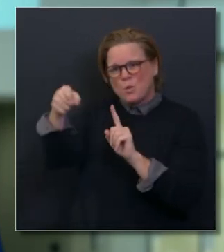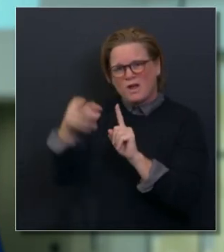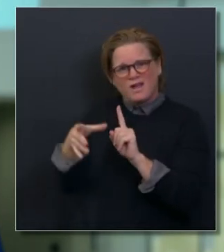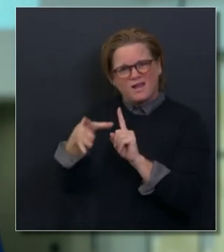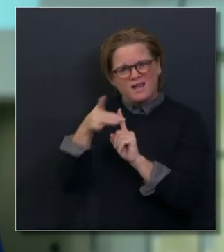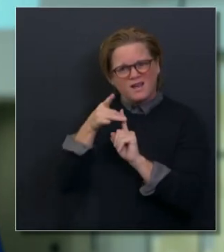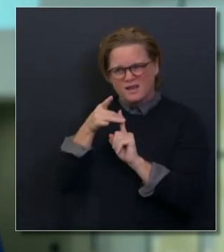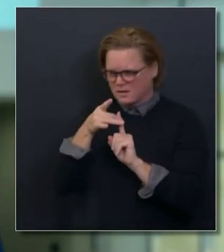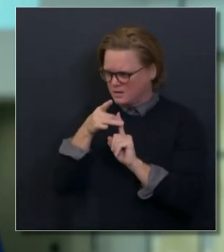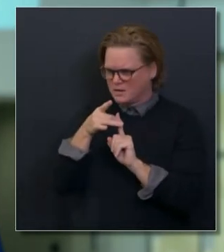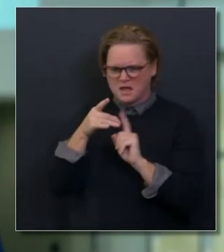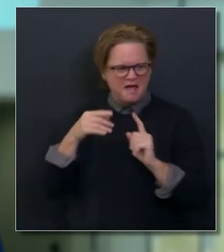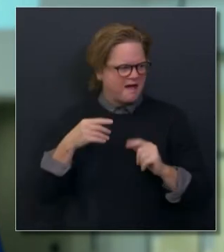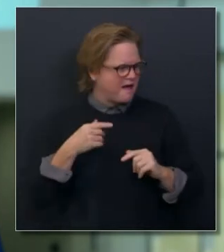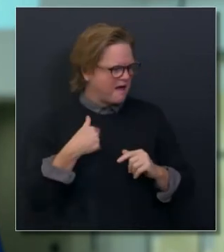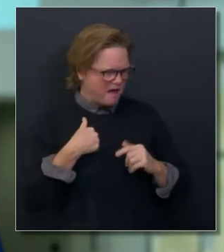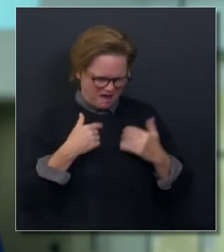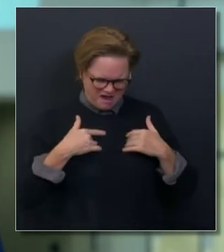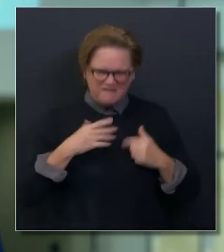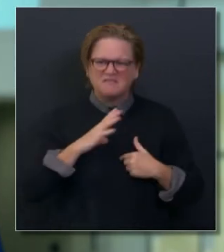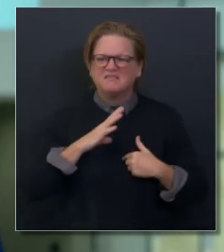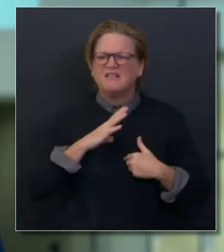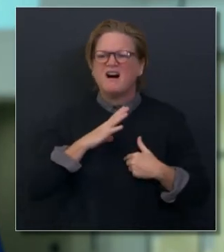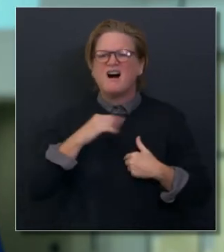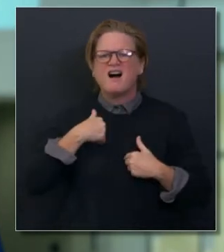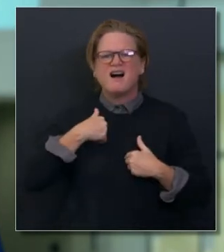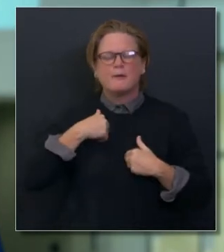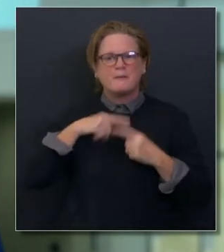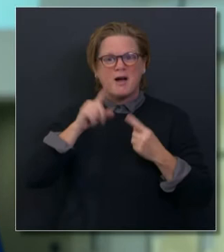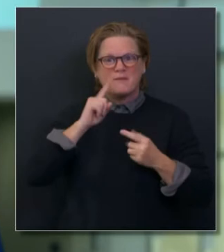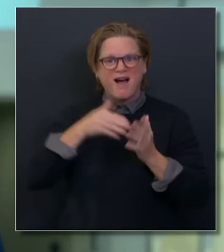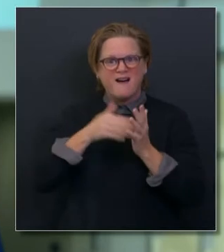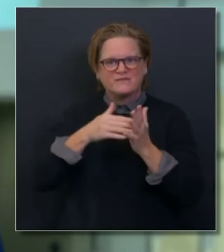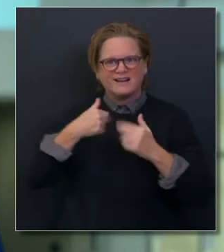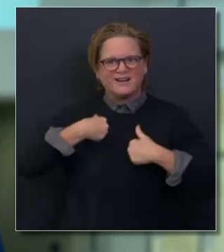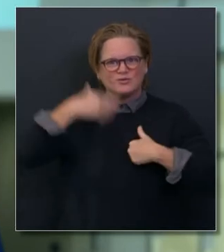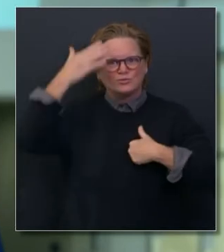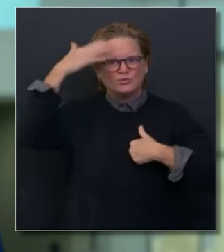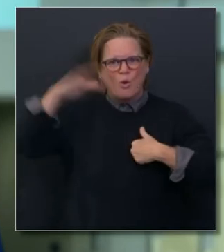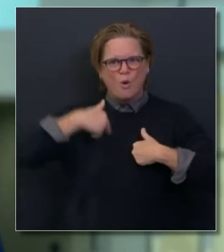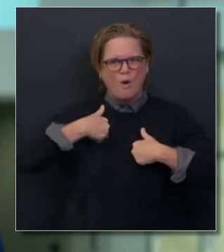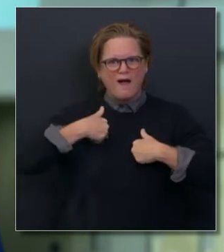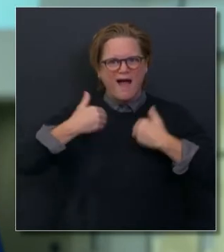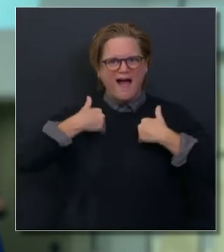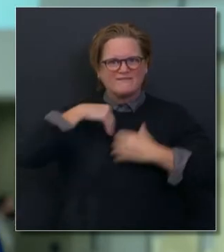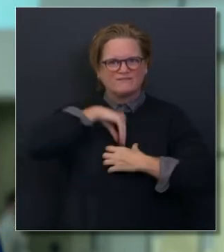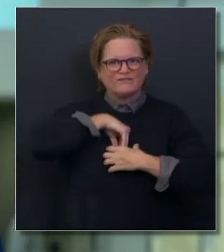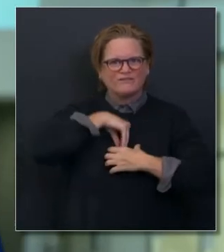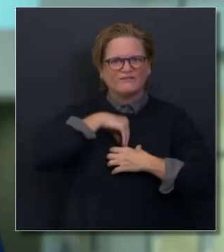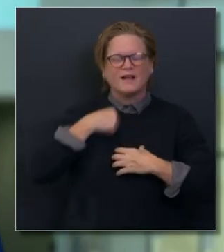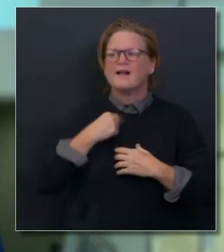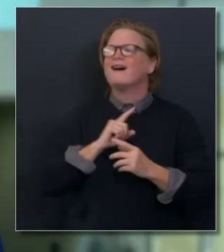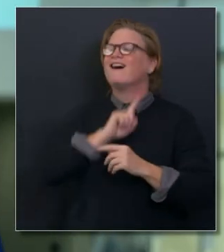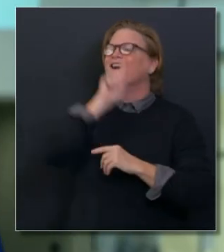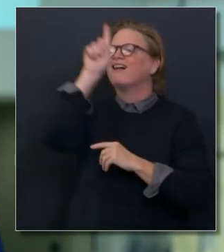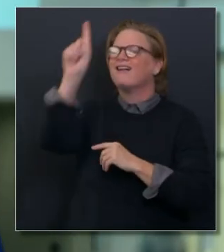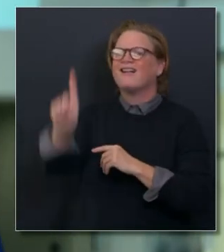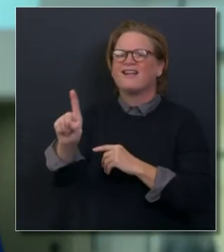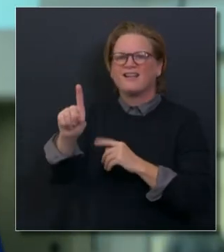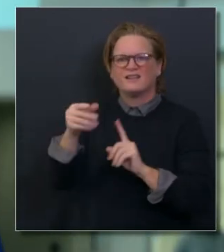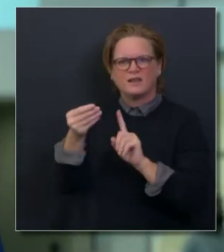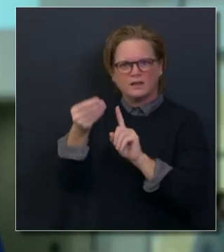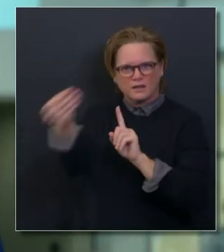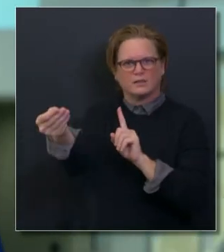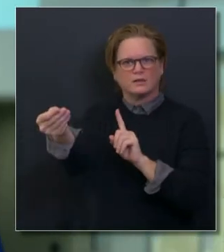sin síntomas dice mucho en cuanto a la falta de nosotros poder entender si aquellos que están con